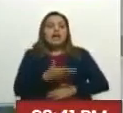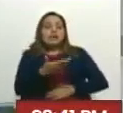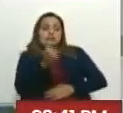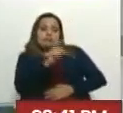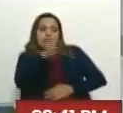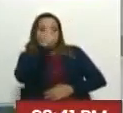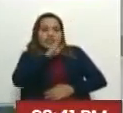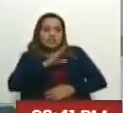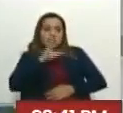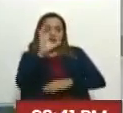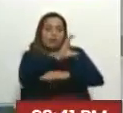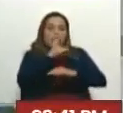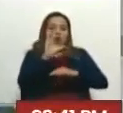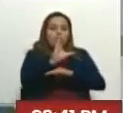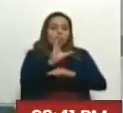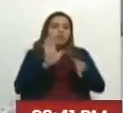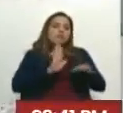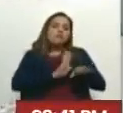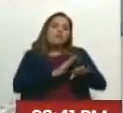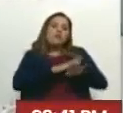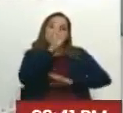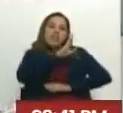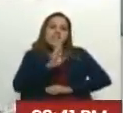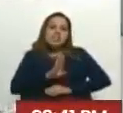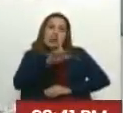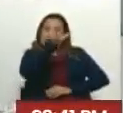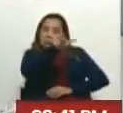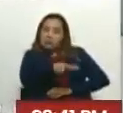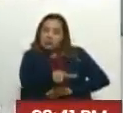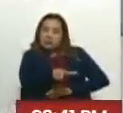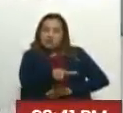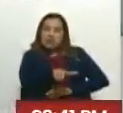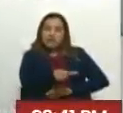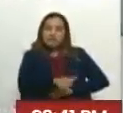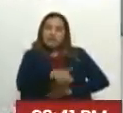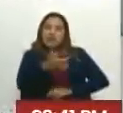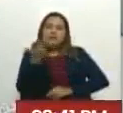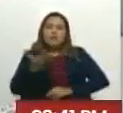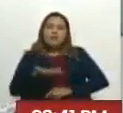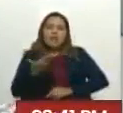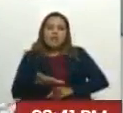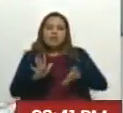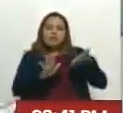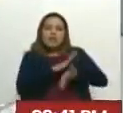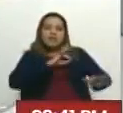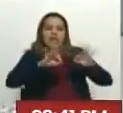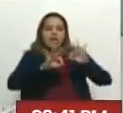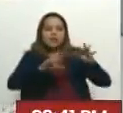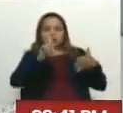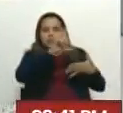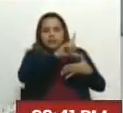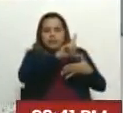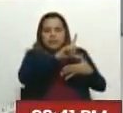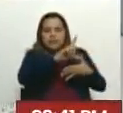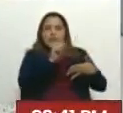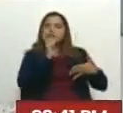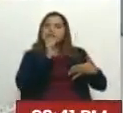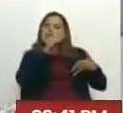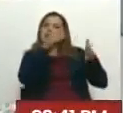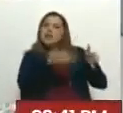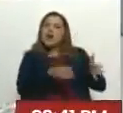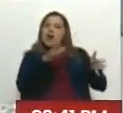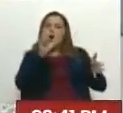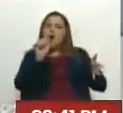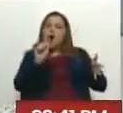Brasil tiene a uno de los exponentes más importantes del teatro latinoamericano, que es